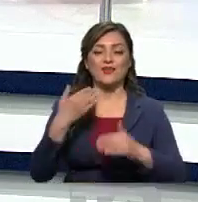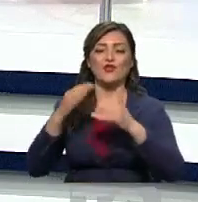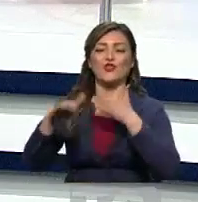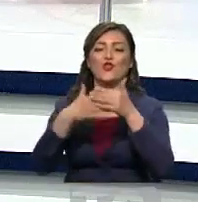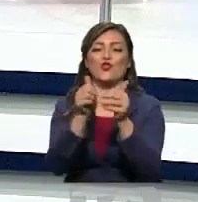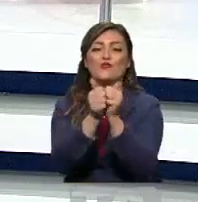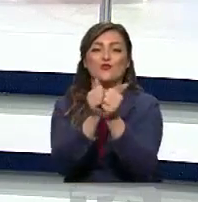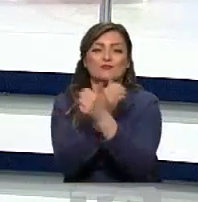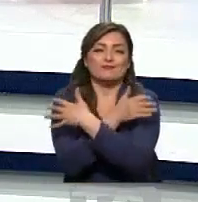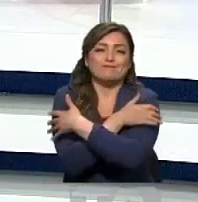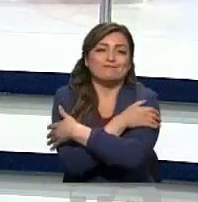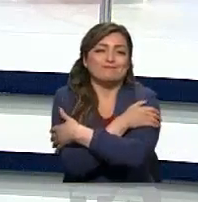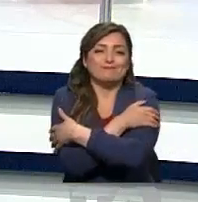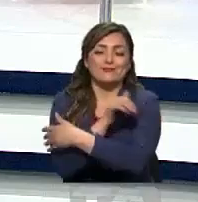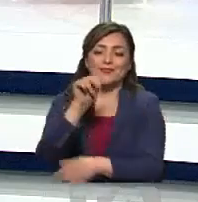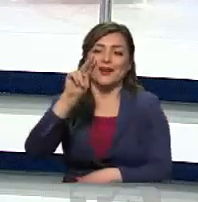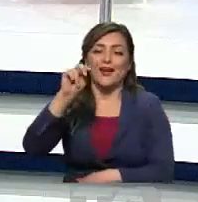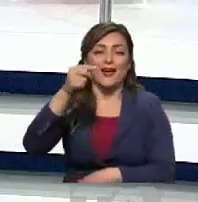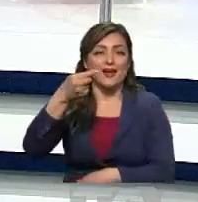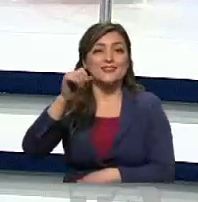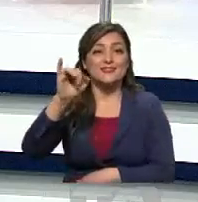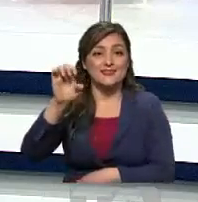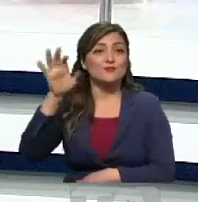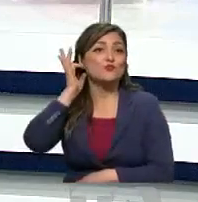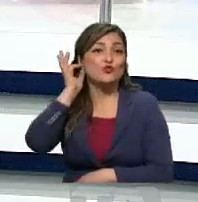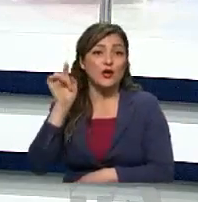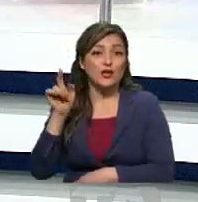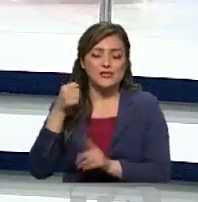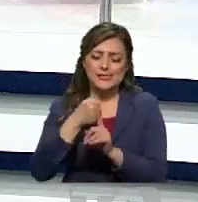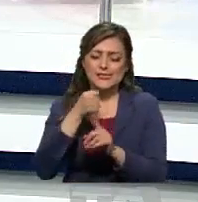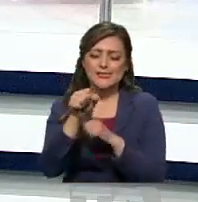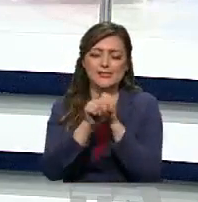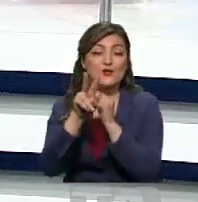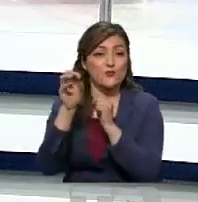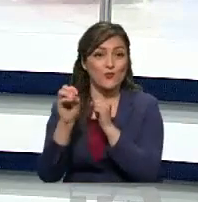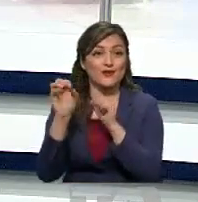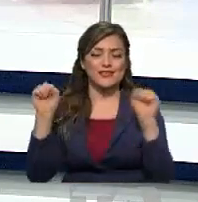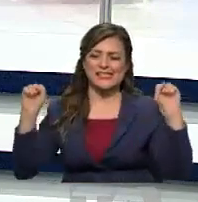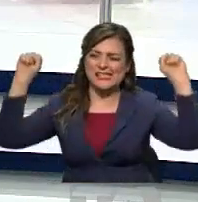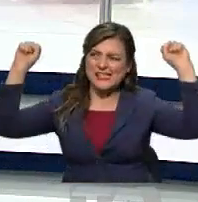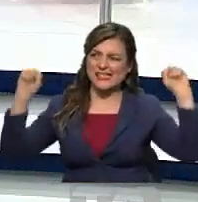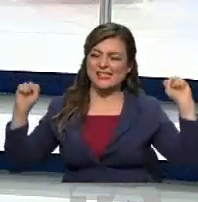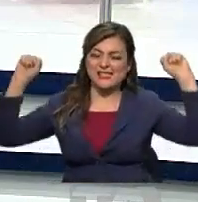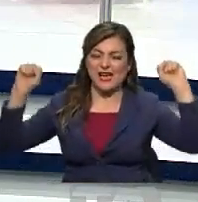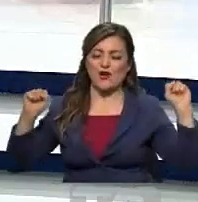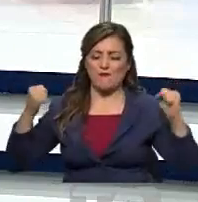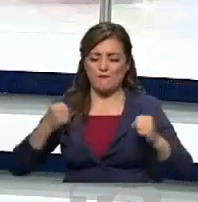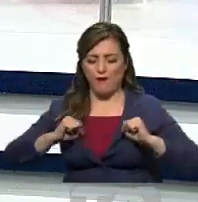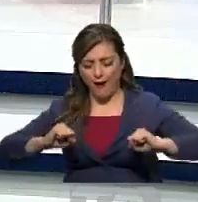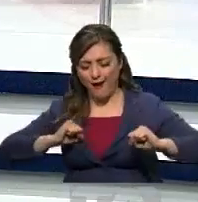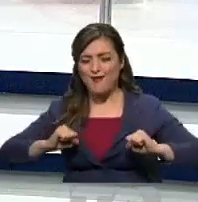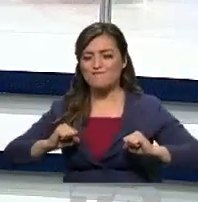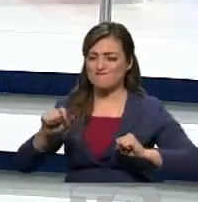muy fuerte a Angie Palacio, sabemos que dio todo de ella, tiene 20 años, tiene todavía un futuro por delante y seguramente